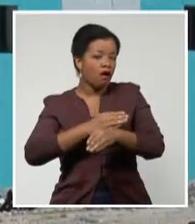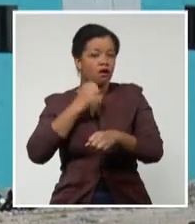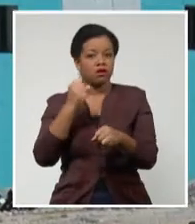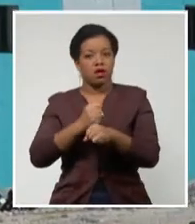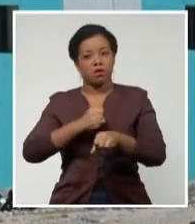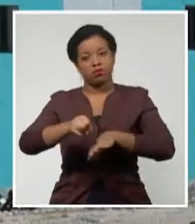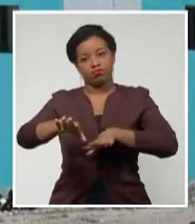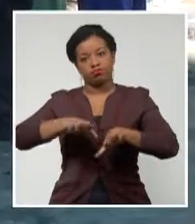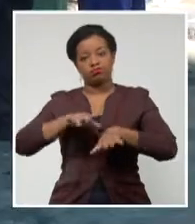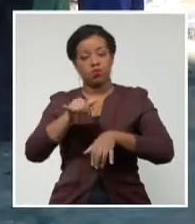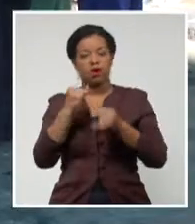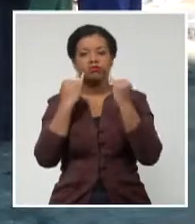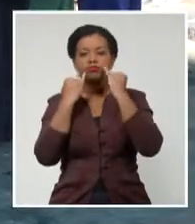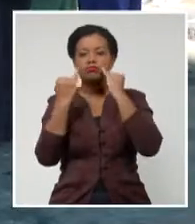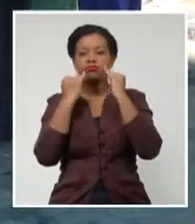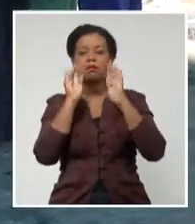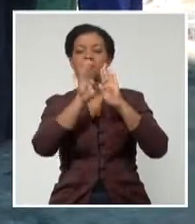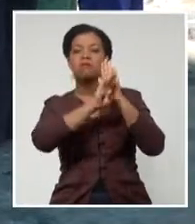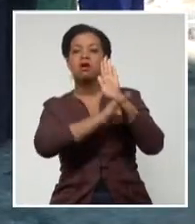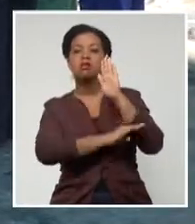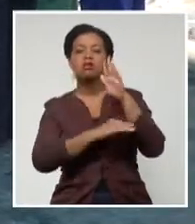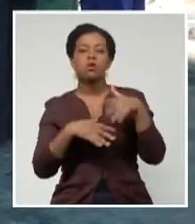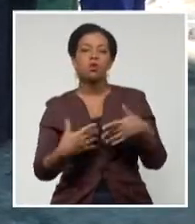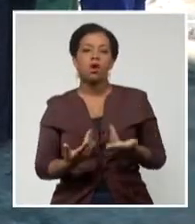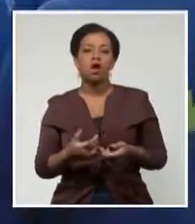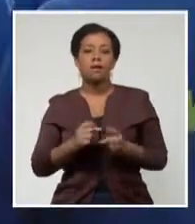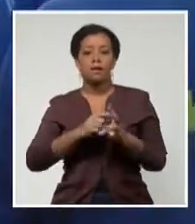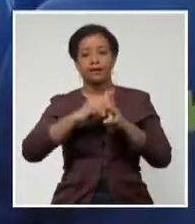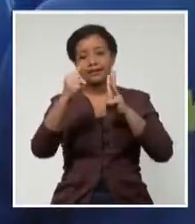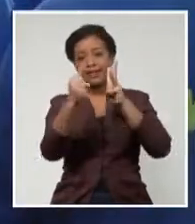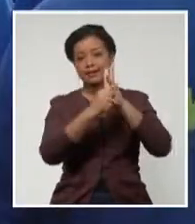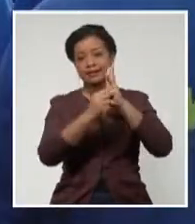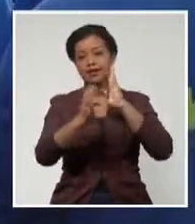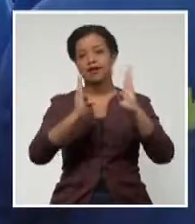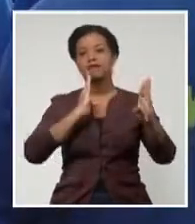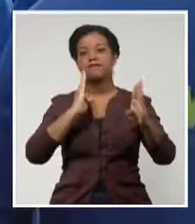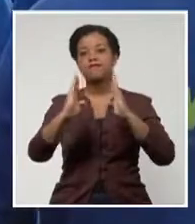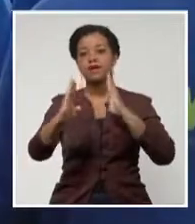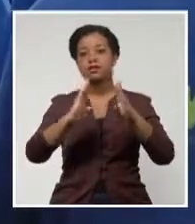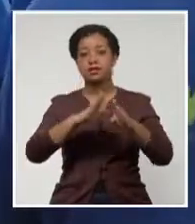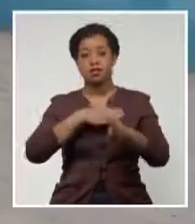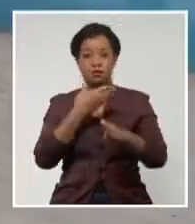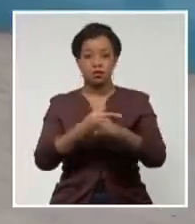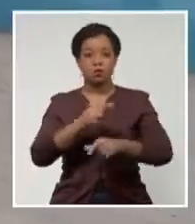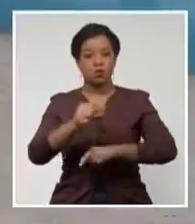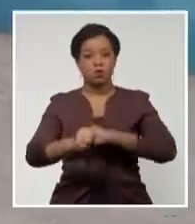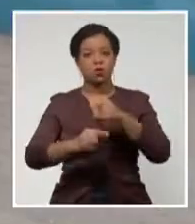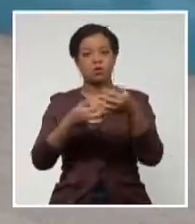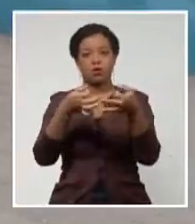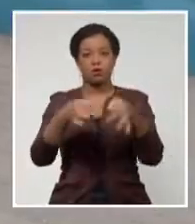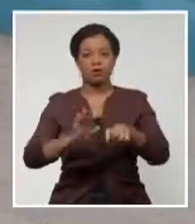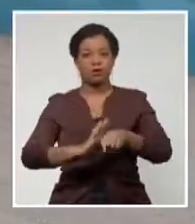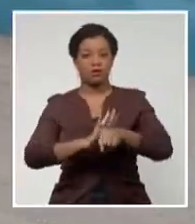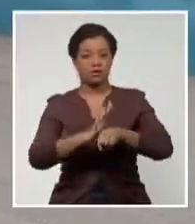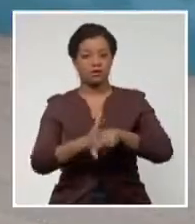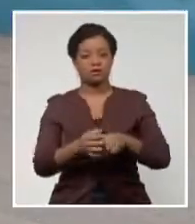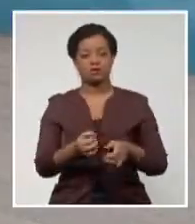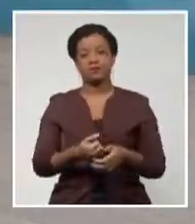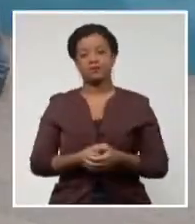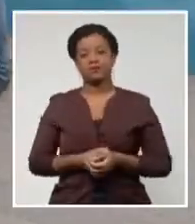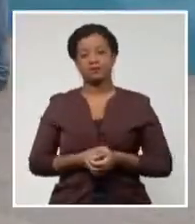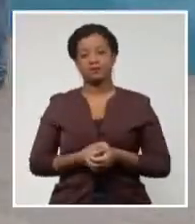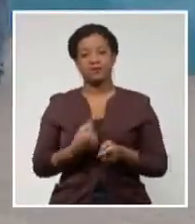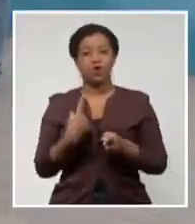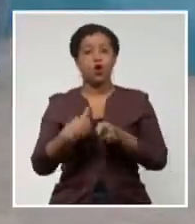las medidas a implementar en el centro para la tercera fase de la etapa de recuperación post-COVID. Hasta el Centro Politécnico Josué